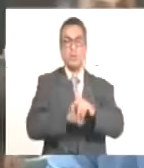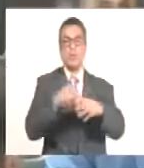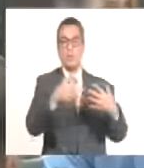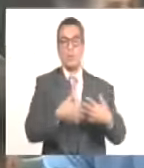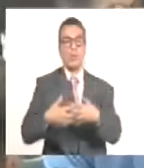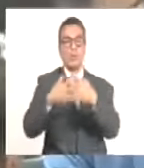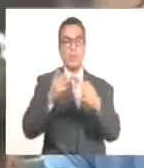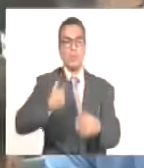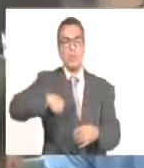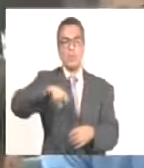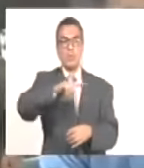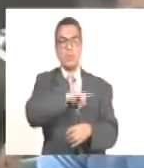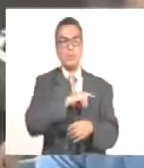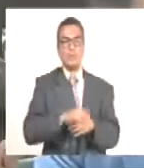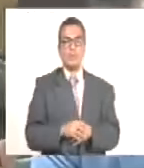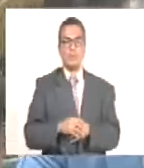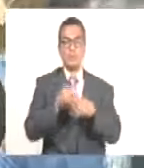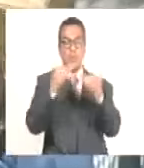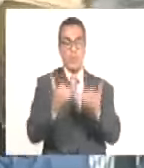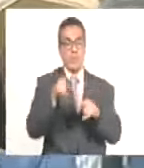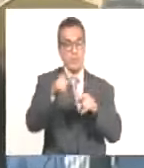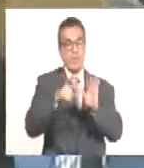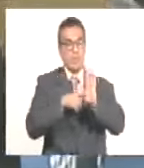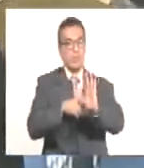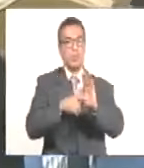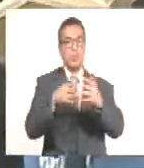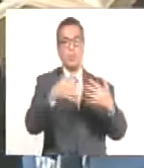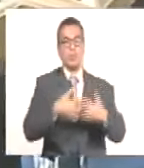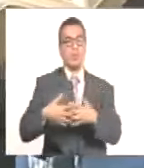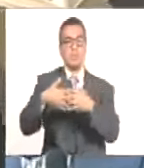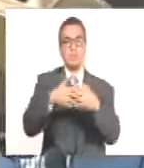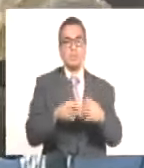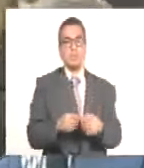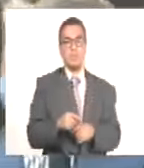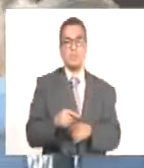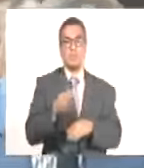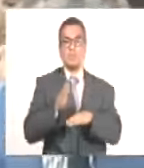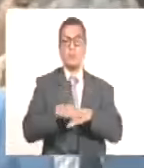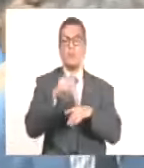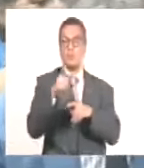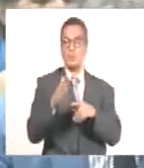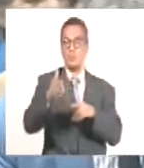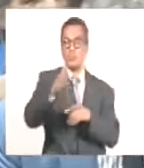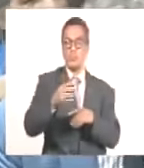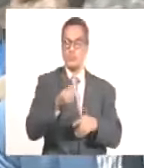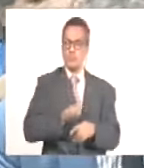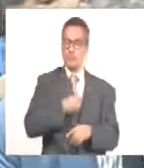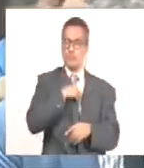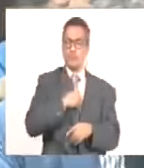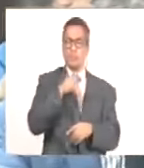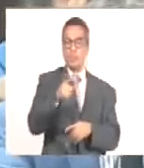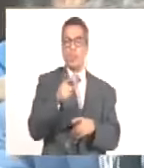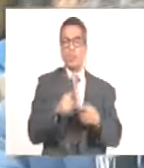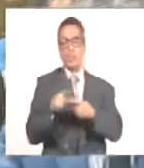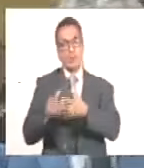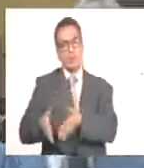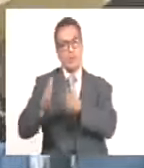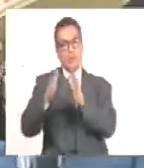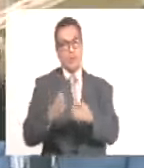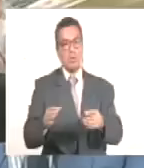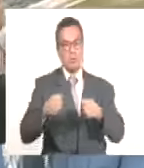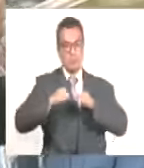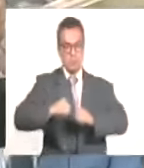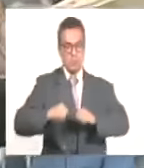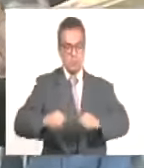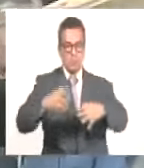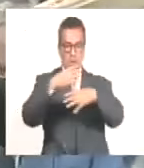Estados Unidos con nosotros. Con que ahora se muestran los norteamericanos, por una parte dudo, por otra parte me afirmo